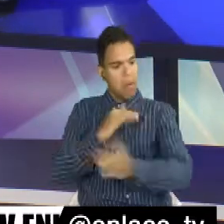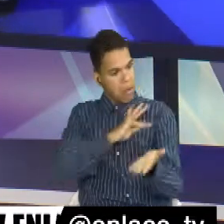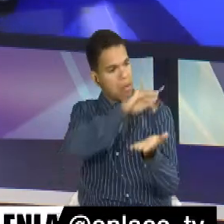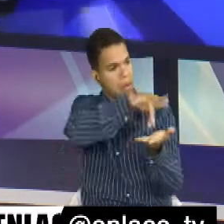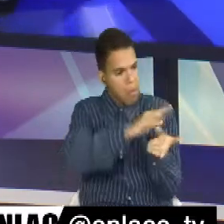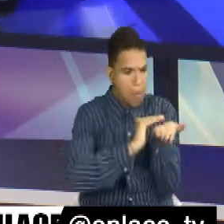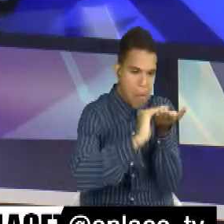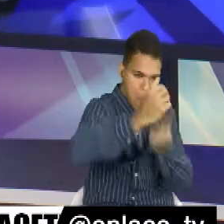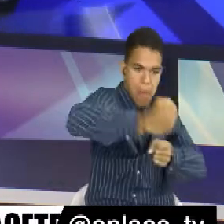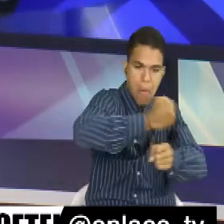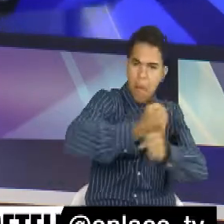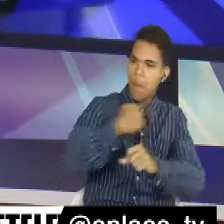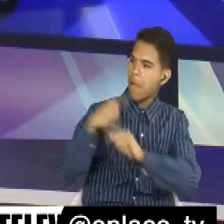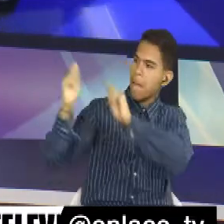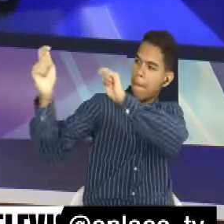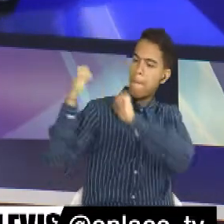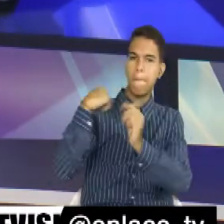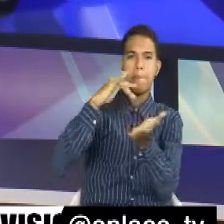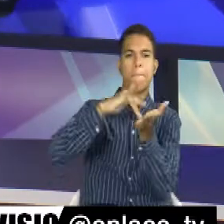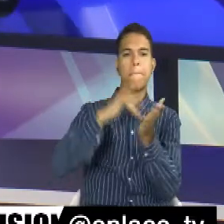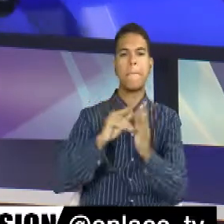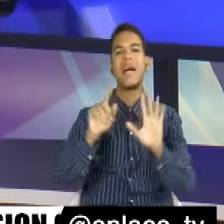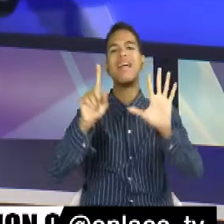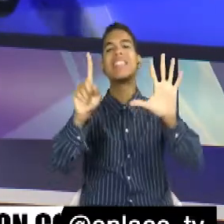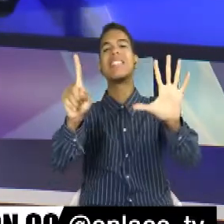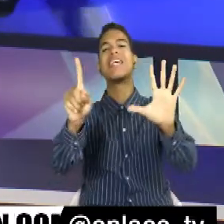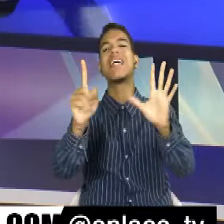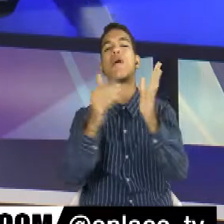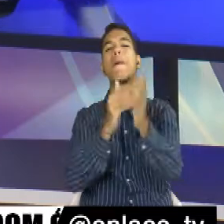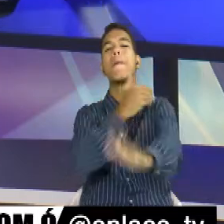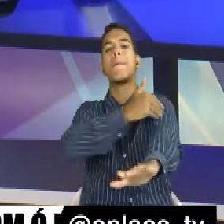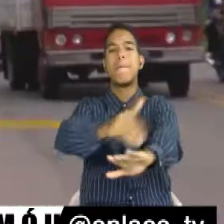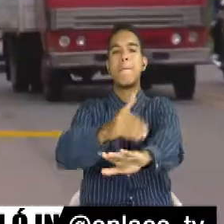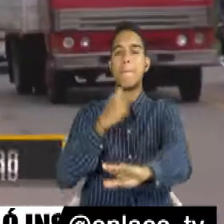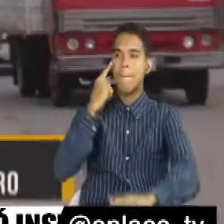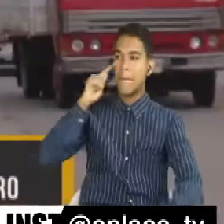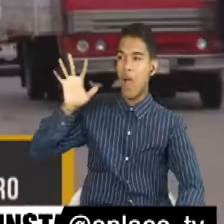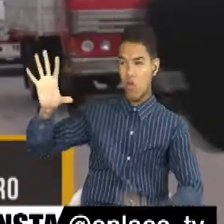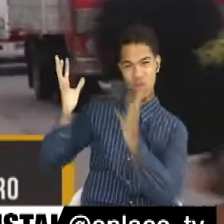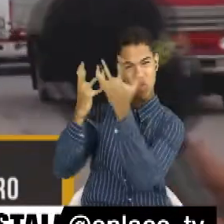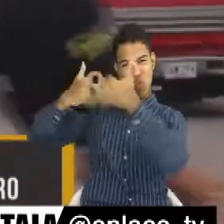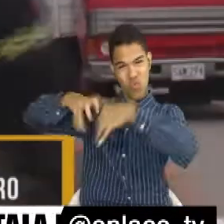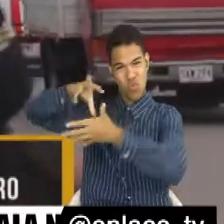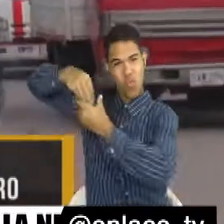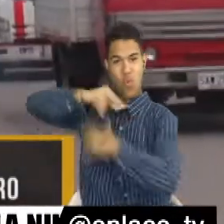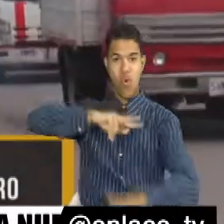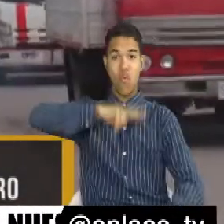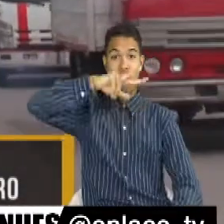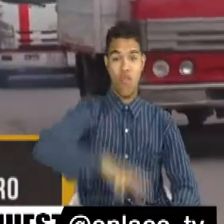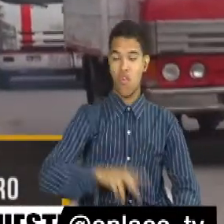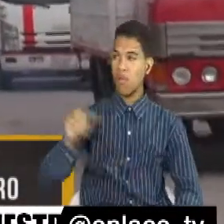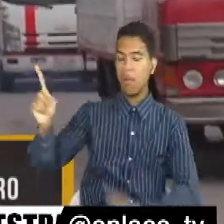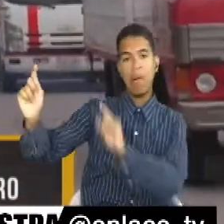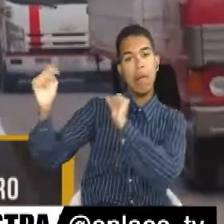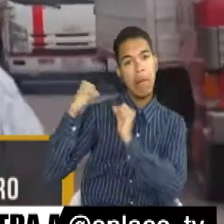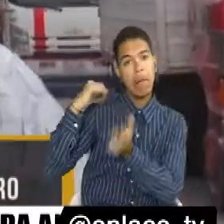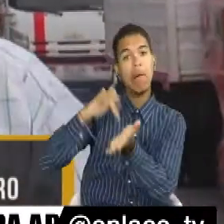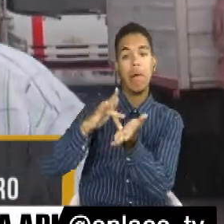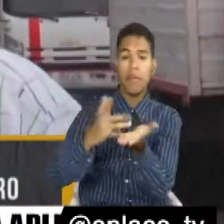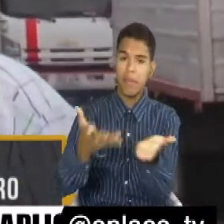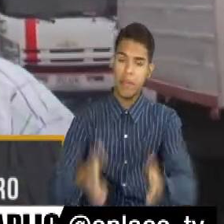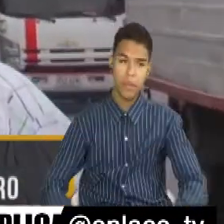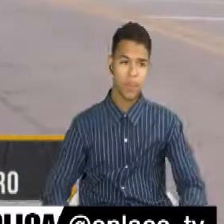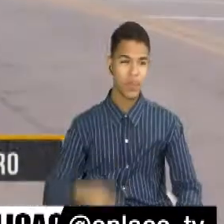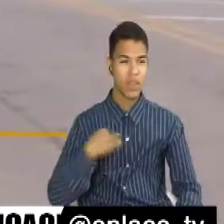de 6.000 millones de pesos que les adeuda la firma portuguesa. Miguel Martínez es uno de los comerciantes afectados por deudas que